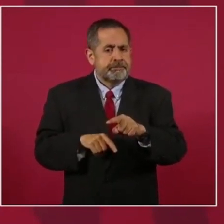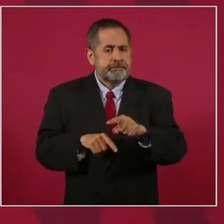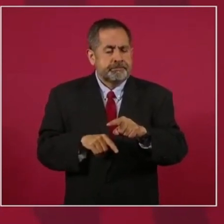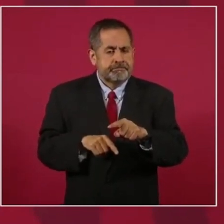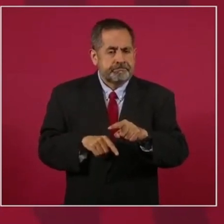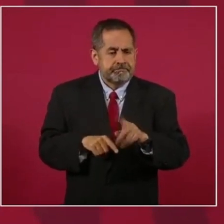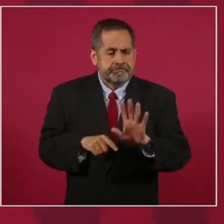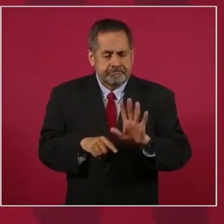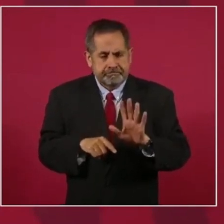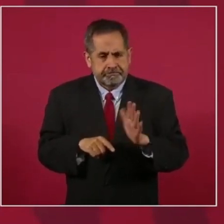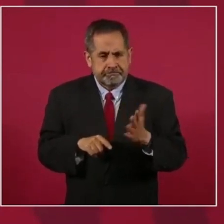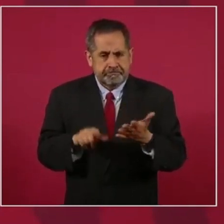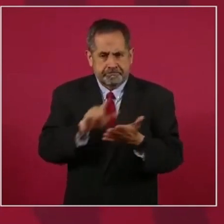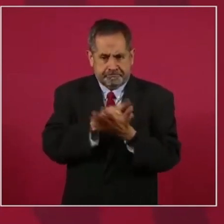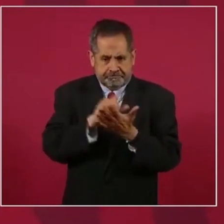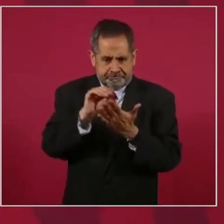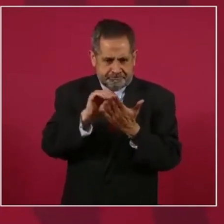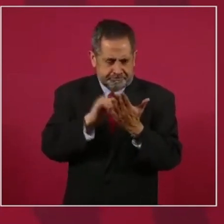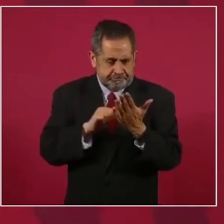legislación